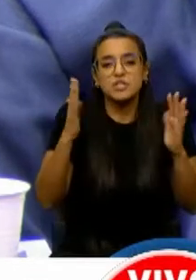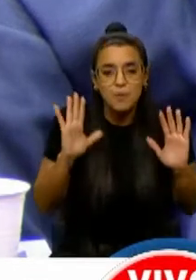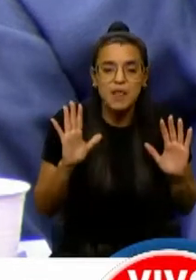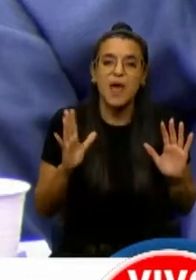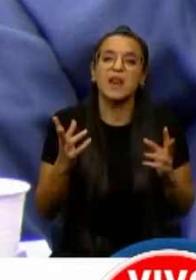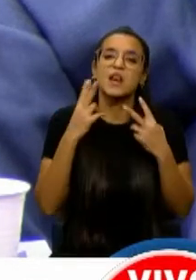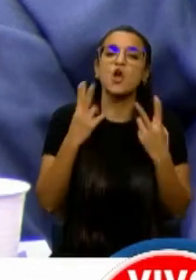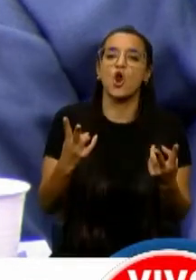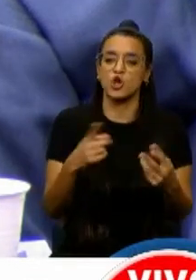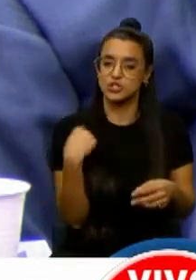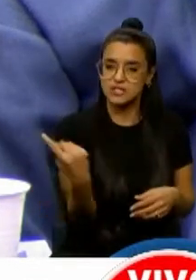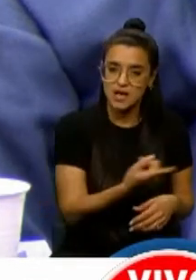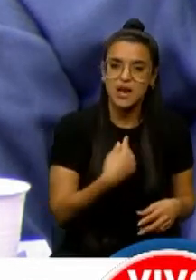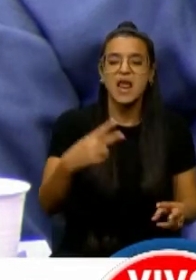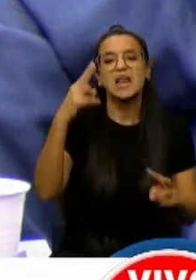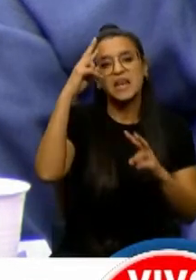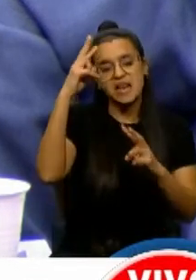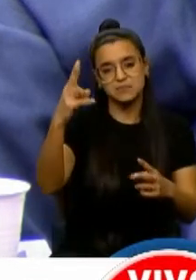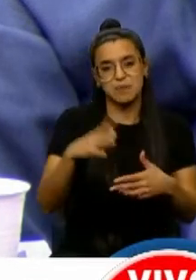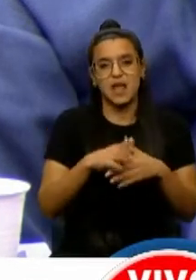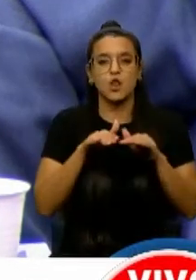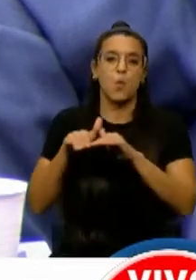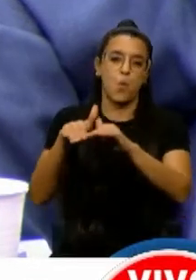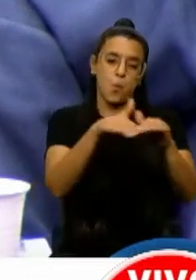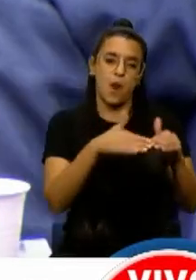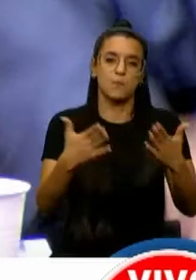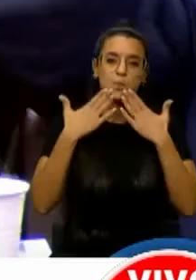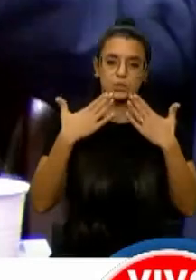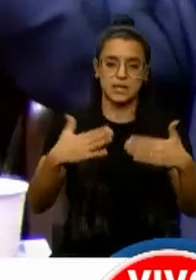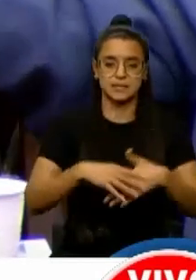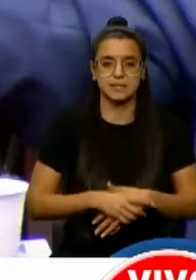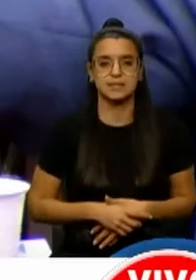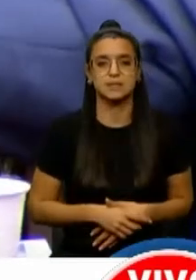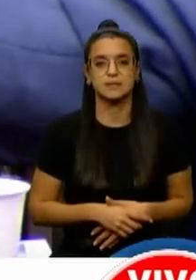de reconocernos y respetarnos como iguales. Muchas gracias.